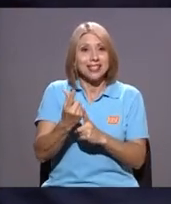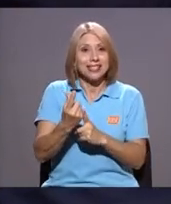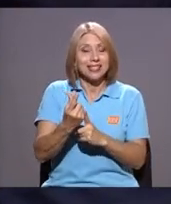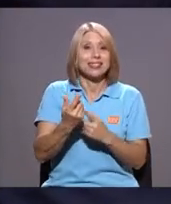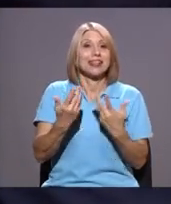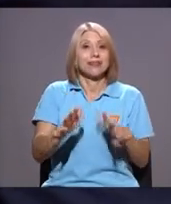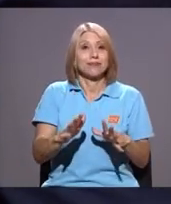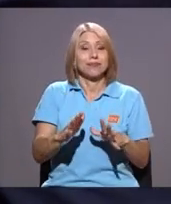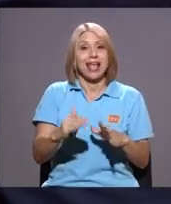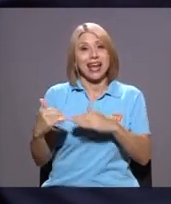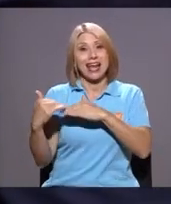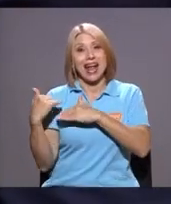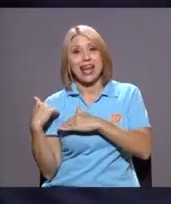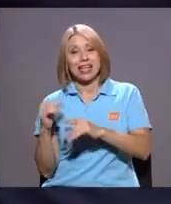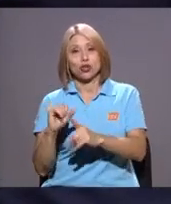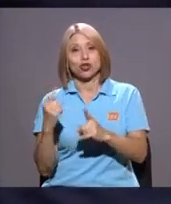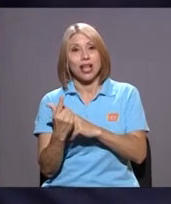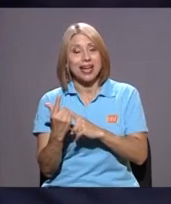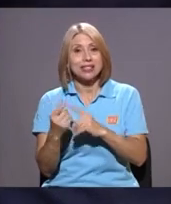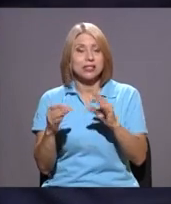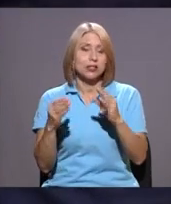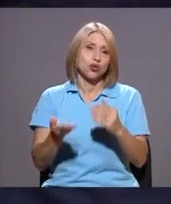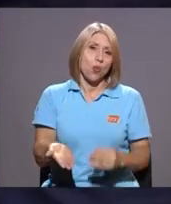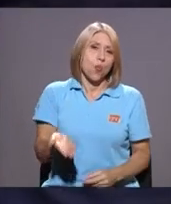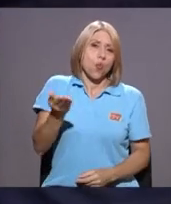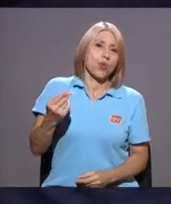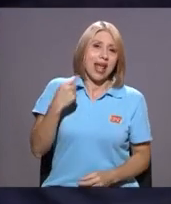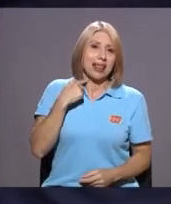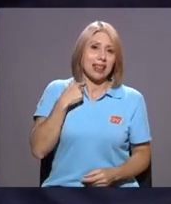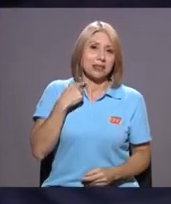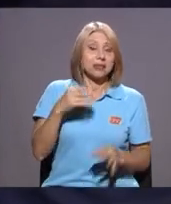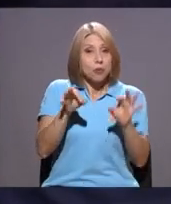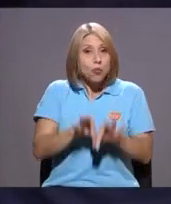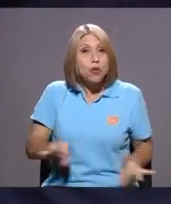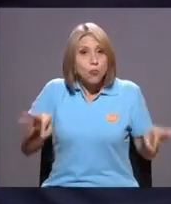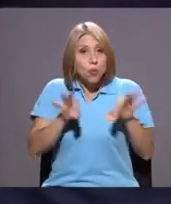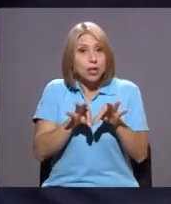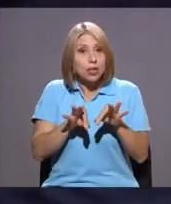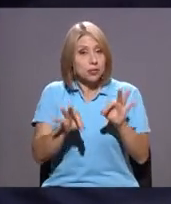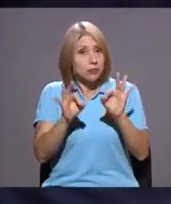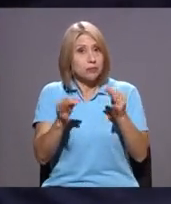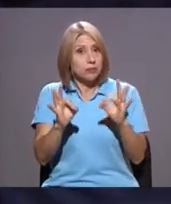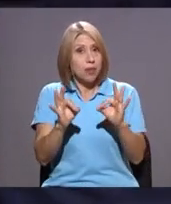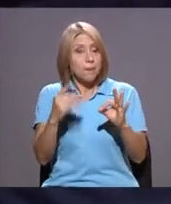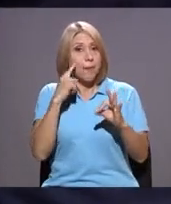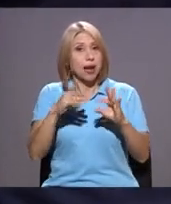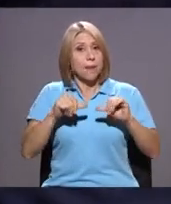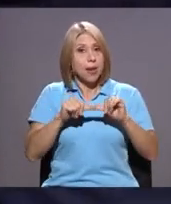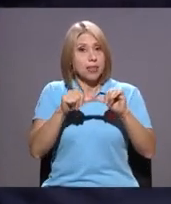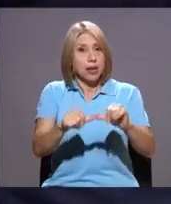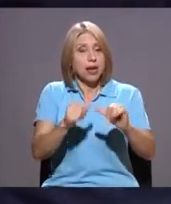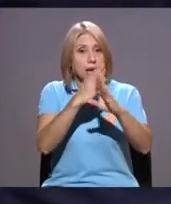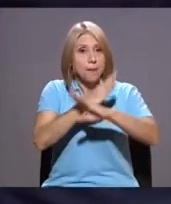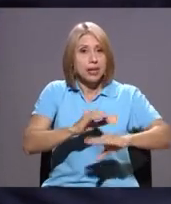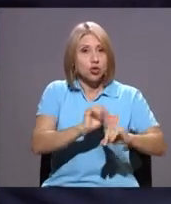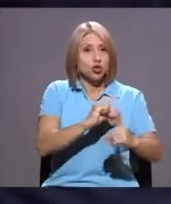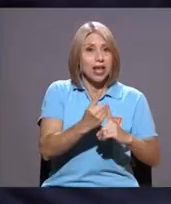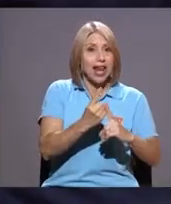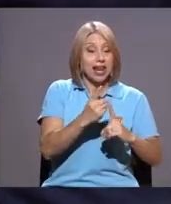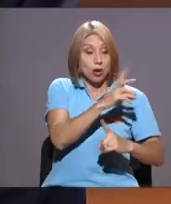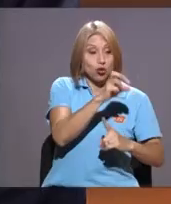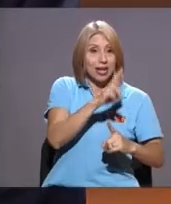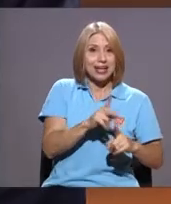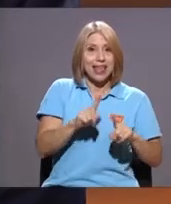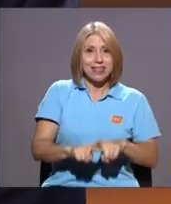en este país pesan de manera importante son relevantes para mantener la paz social claro está costa rica el resto de centroamérica